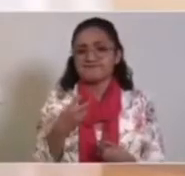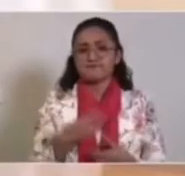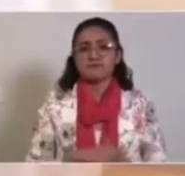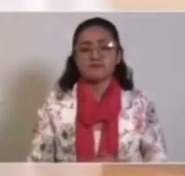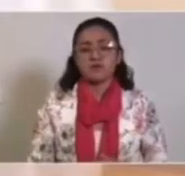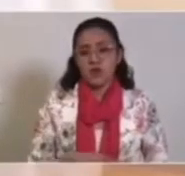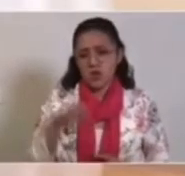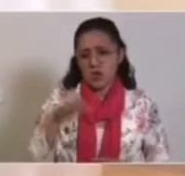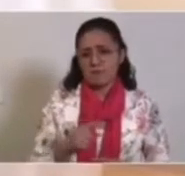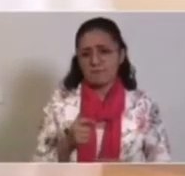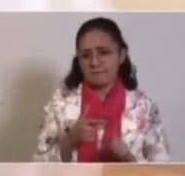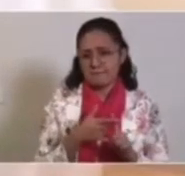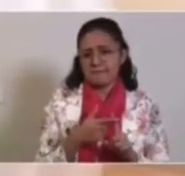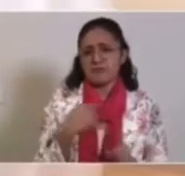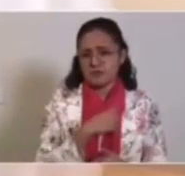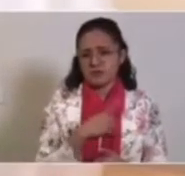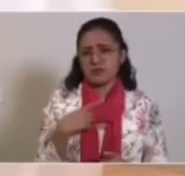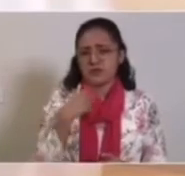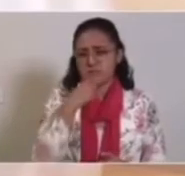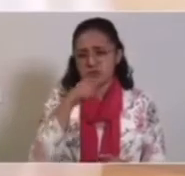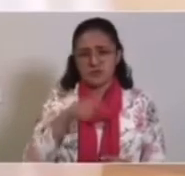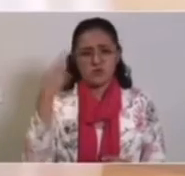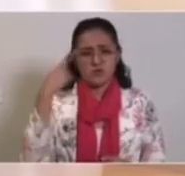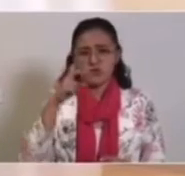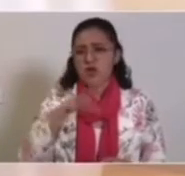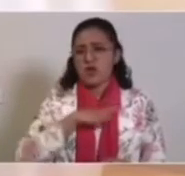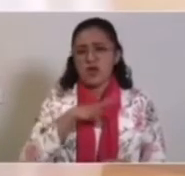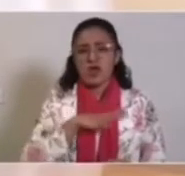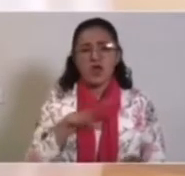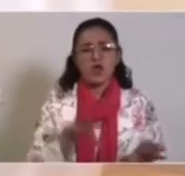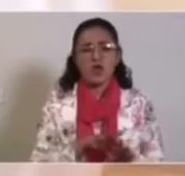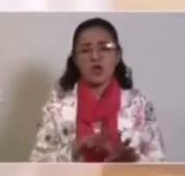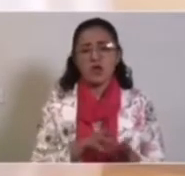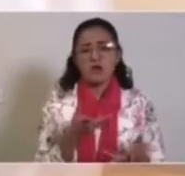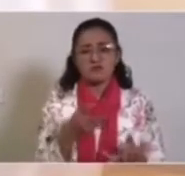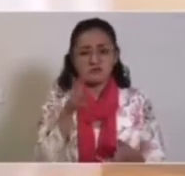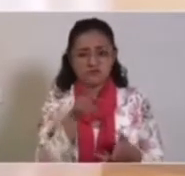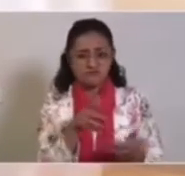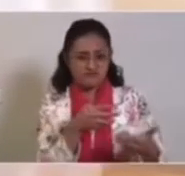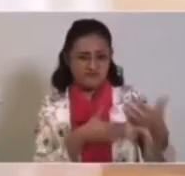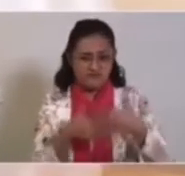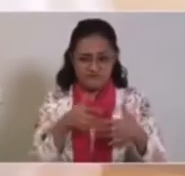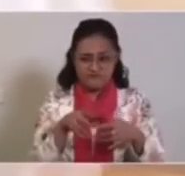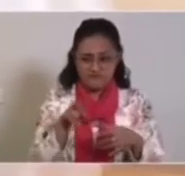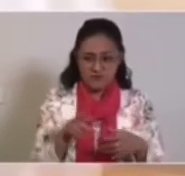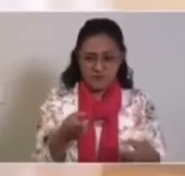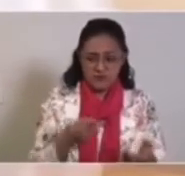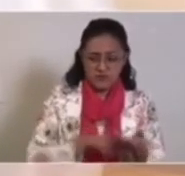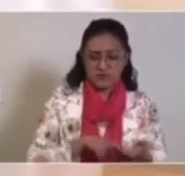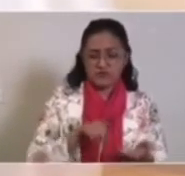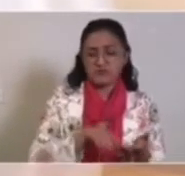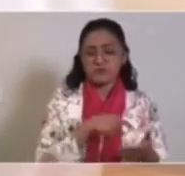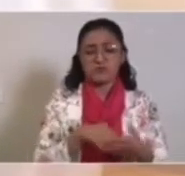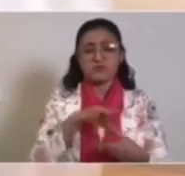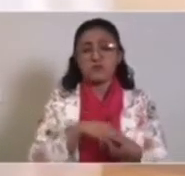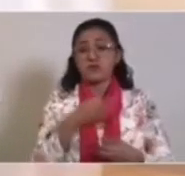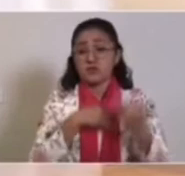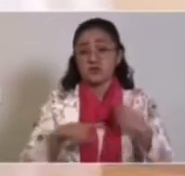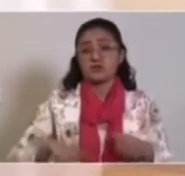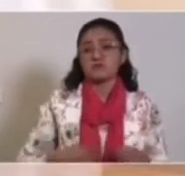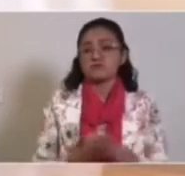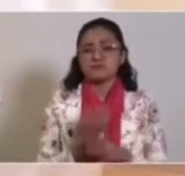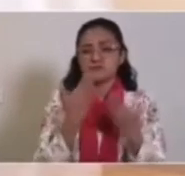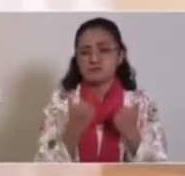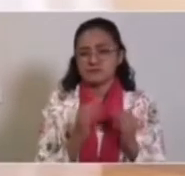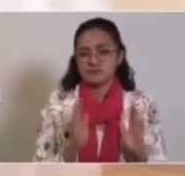hoy primero debo decirles que en puebla no existe una maquinaria electoral en todo el gobierno del estado